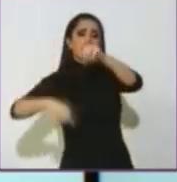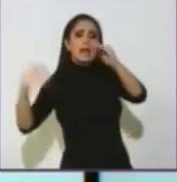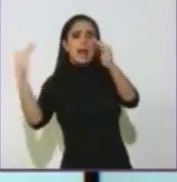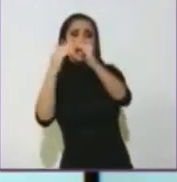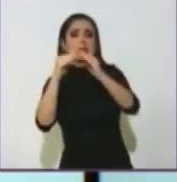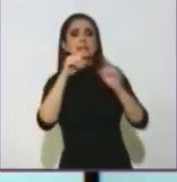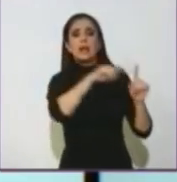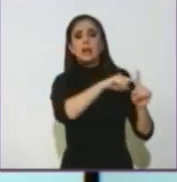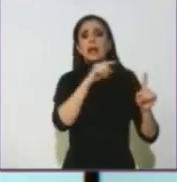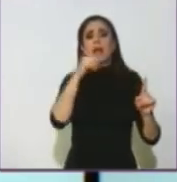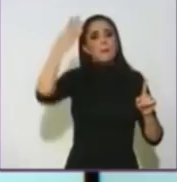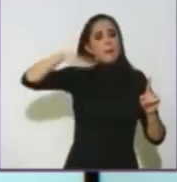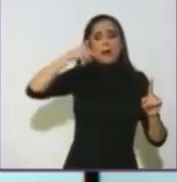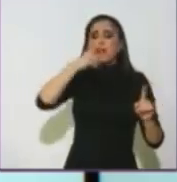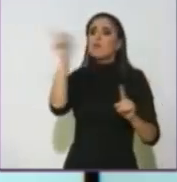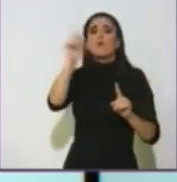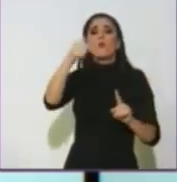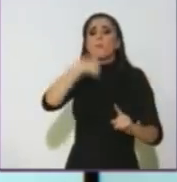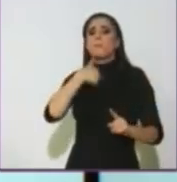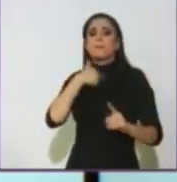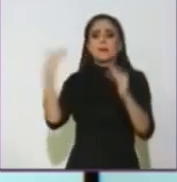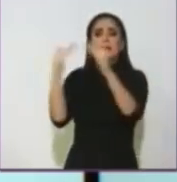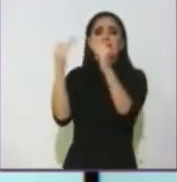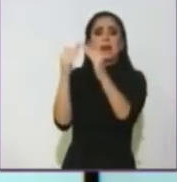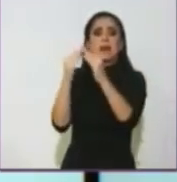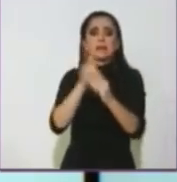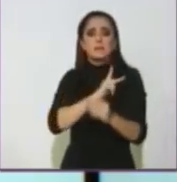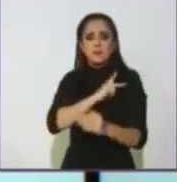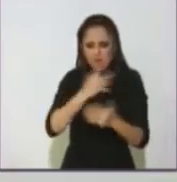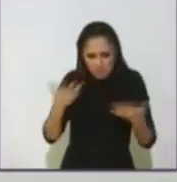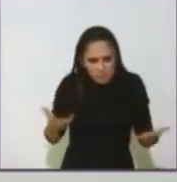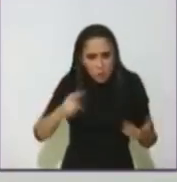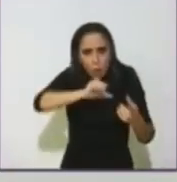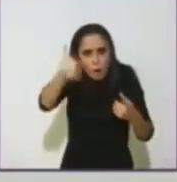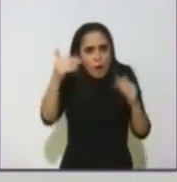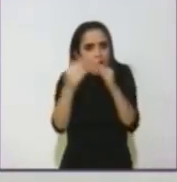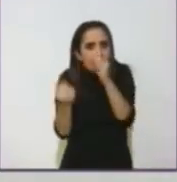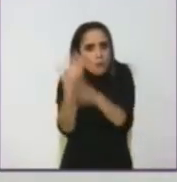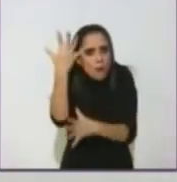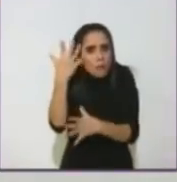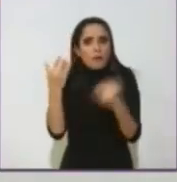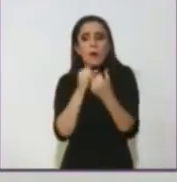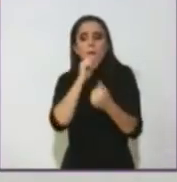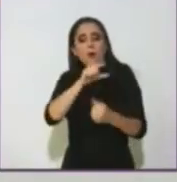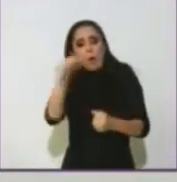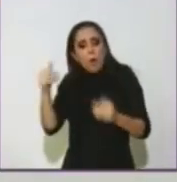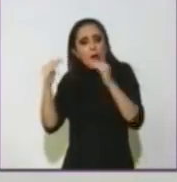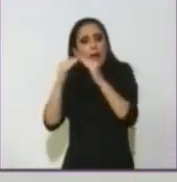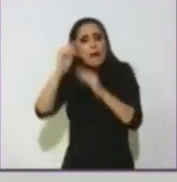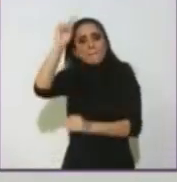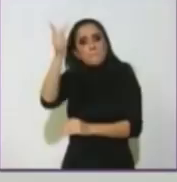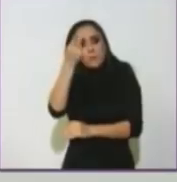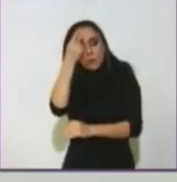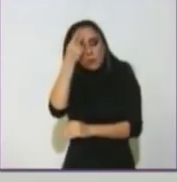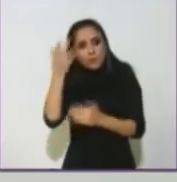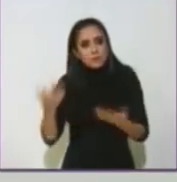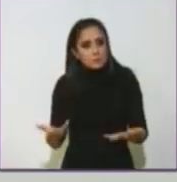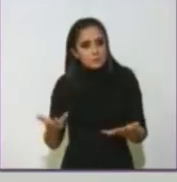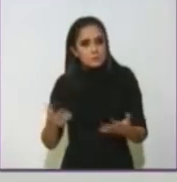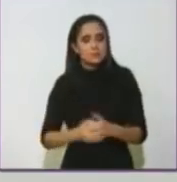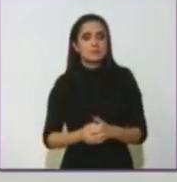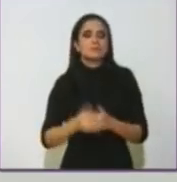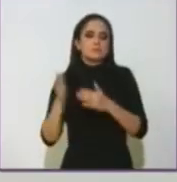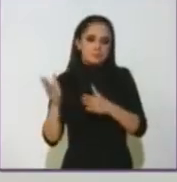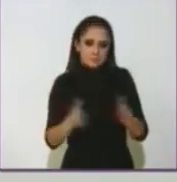y aclaramos si tienes otro departamento en polanco gracias mikel tiempo pasamos a continuación